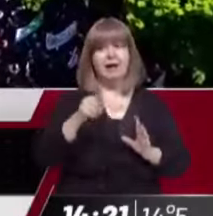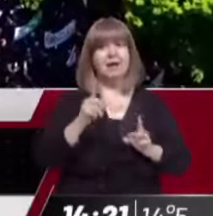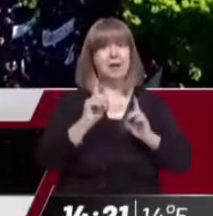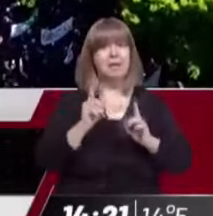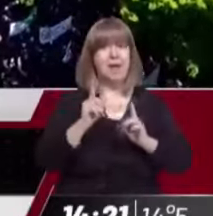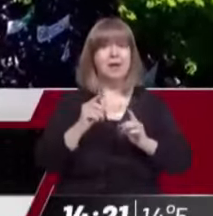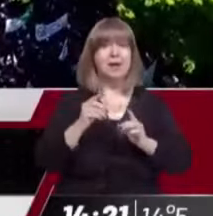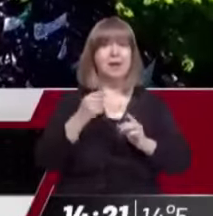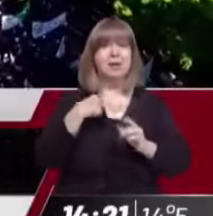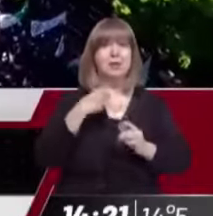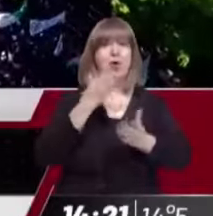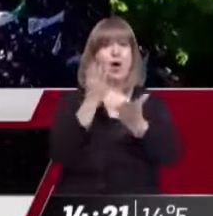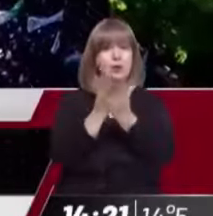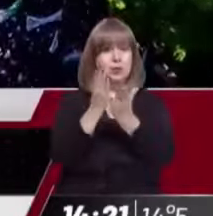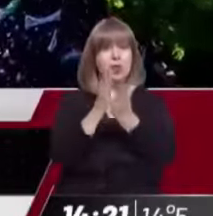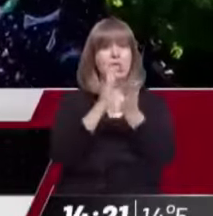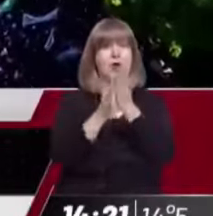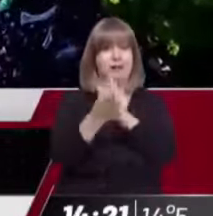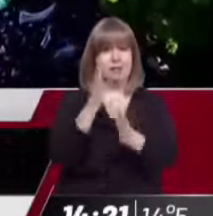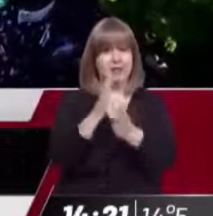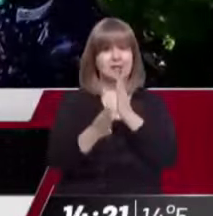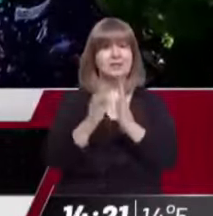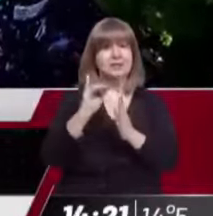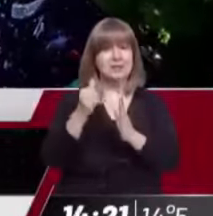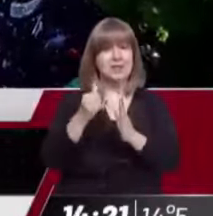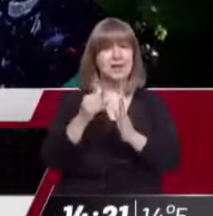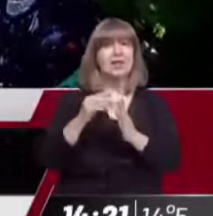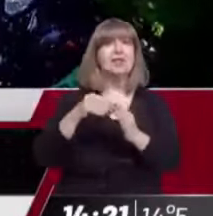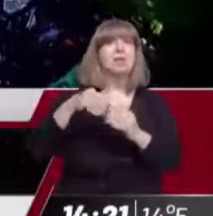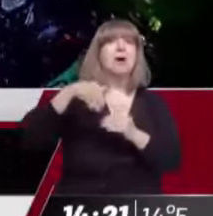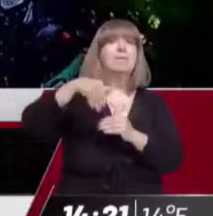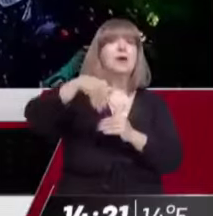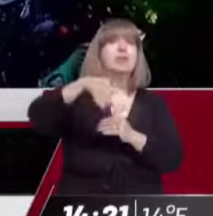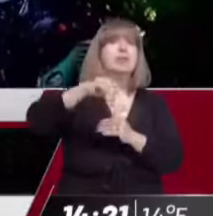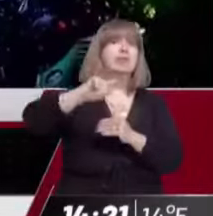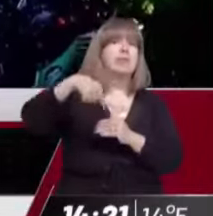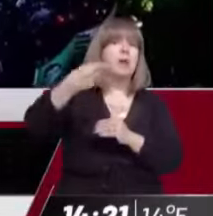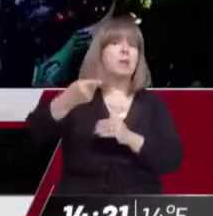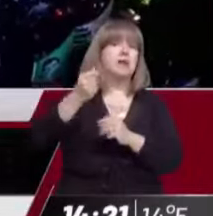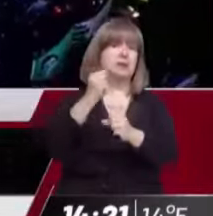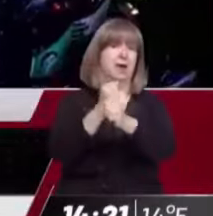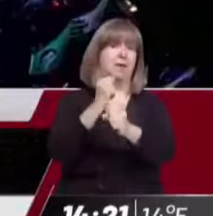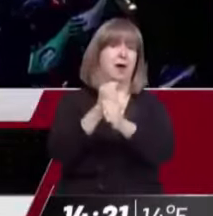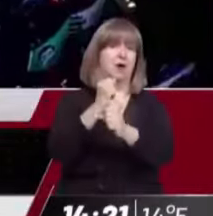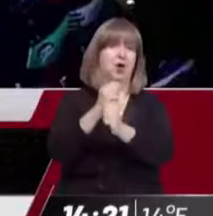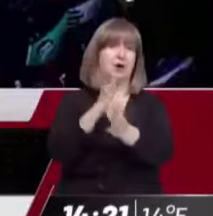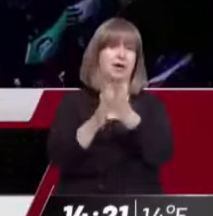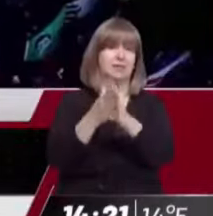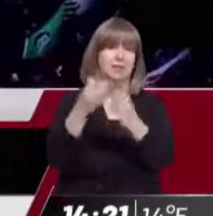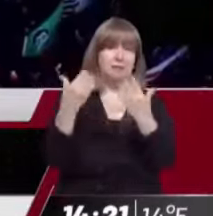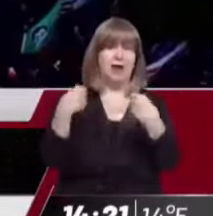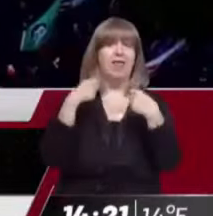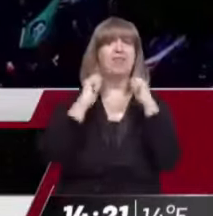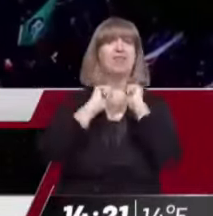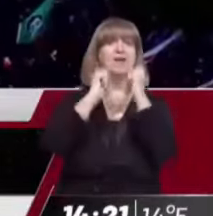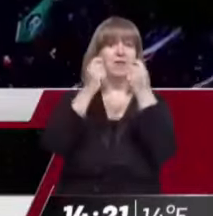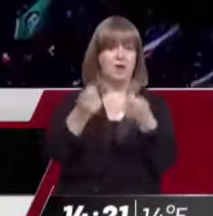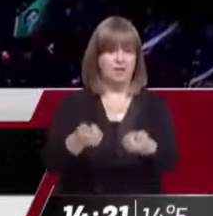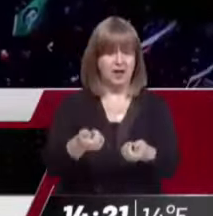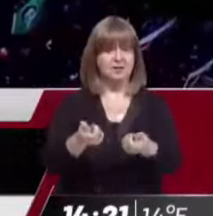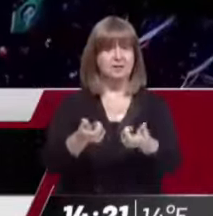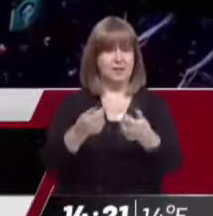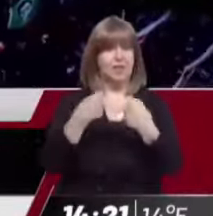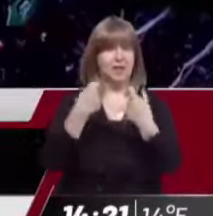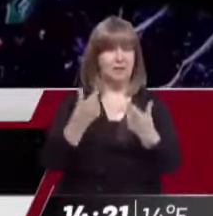por lo mismo, se compromete a devolverlo. Ahora, en el tema económico del día a día, los extranjeros que vienen aquí traen,